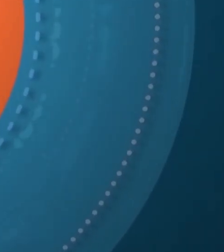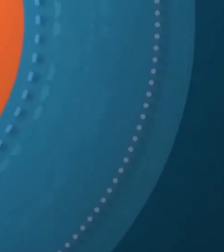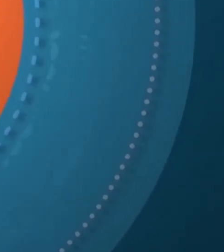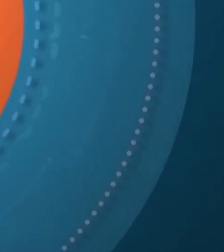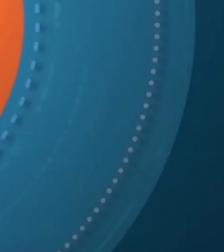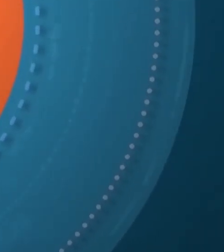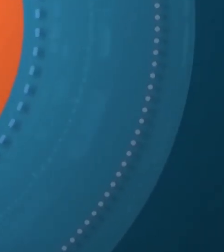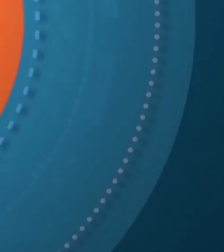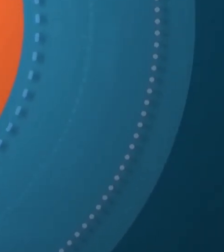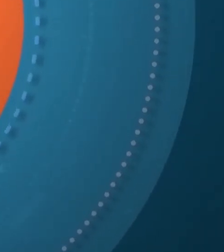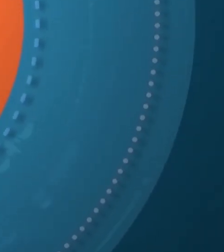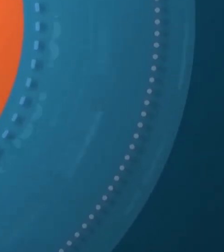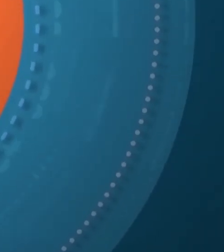¡Gracias!